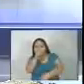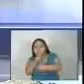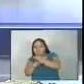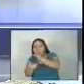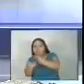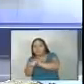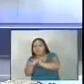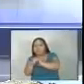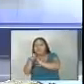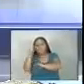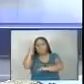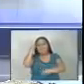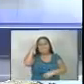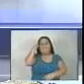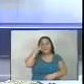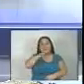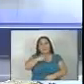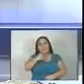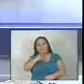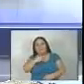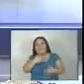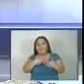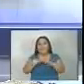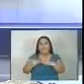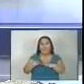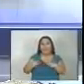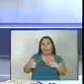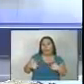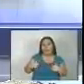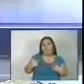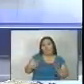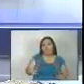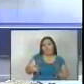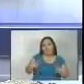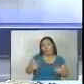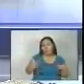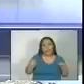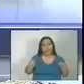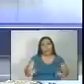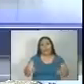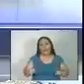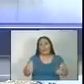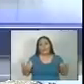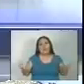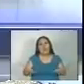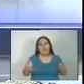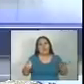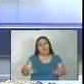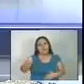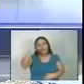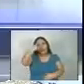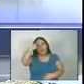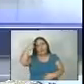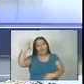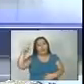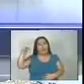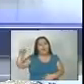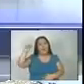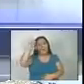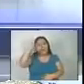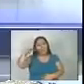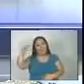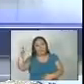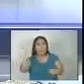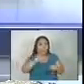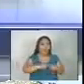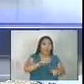año estará cargado de emociones y sentimientos al saber que aún no pueden cumplir el tan anhelado sueño americano. Pero otros